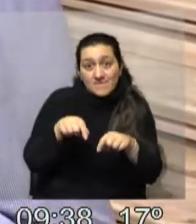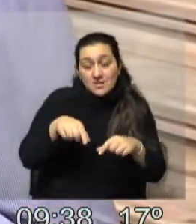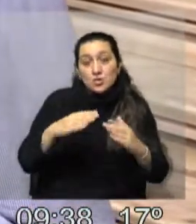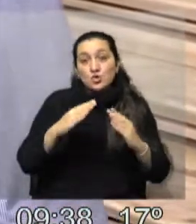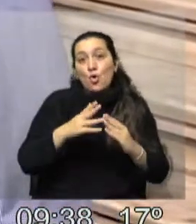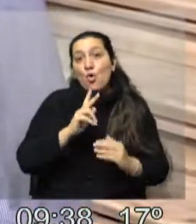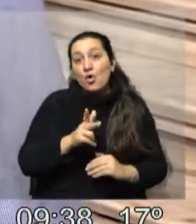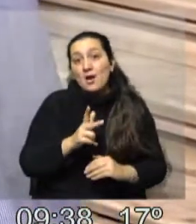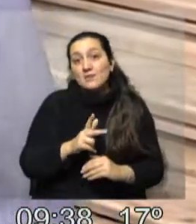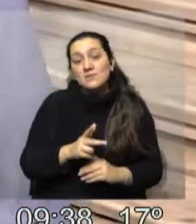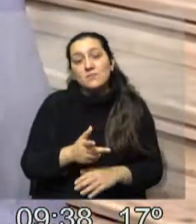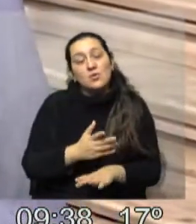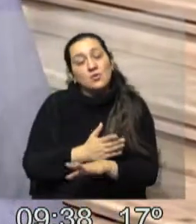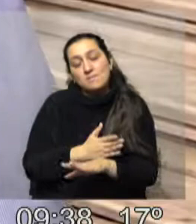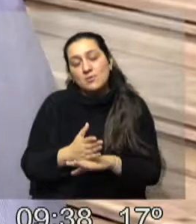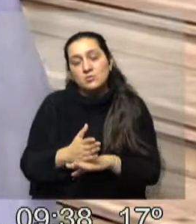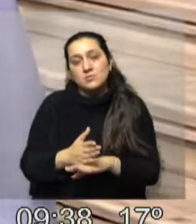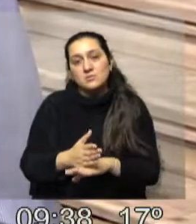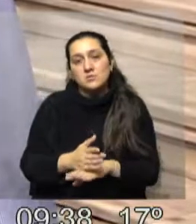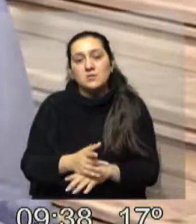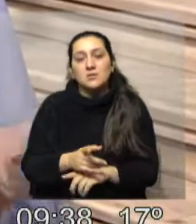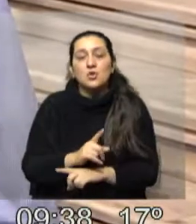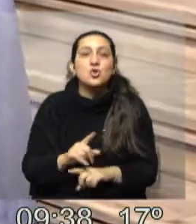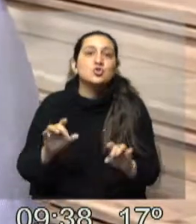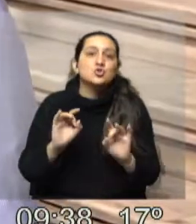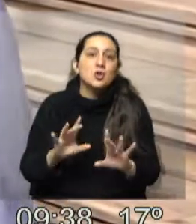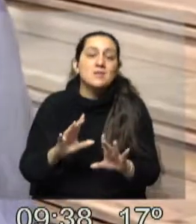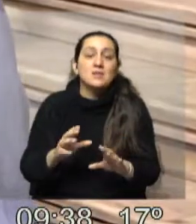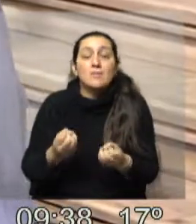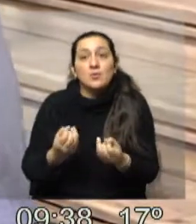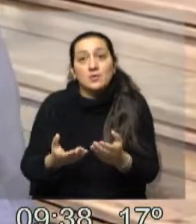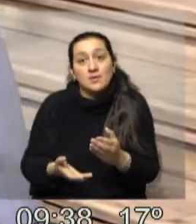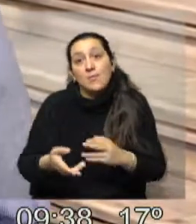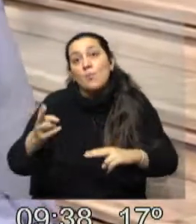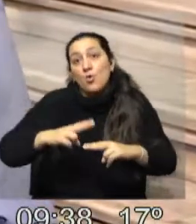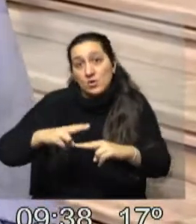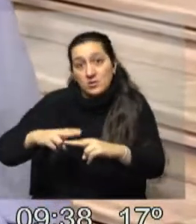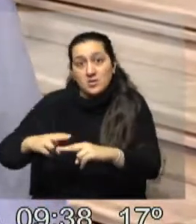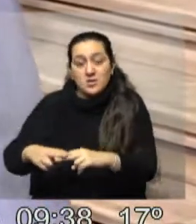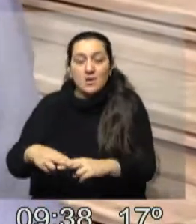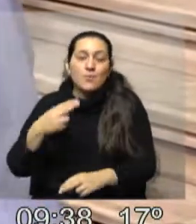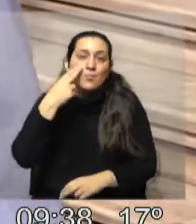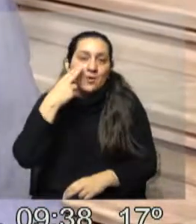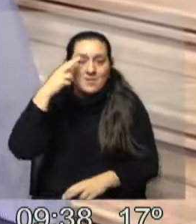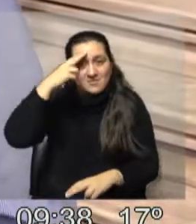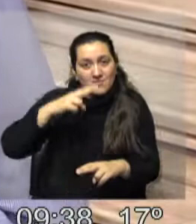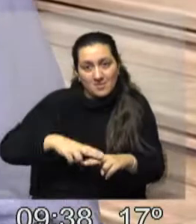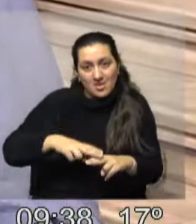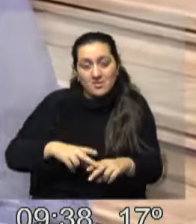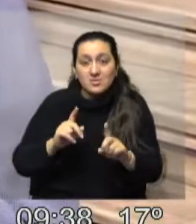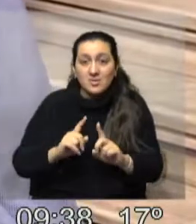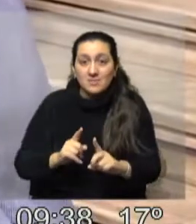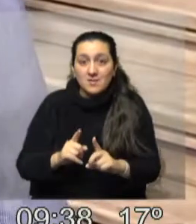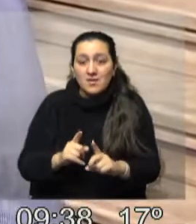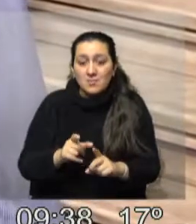establecimientos, fueron las más afectadas. No solo, obviamente, por su mortalidad, por las comorbilidades que tenían, sino también